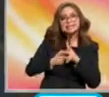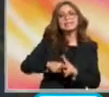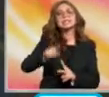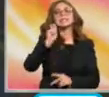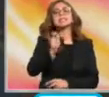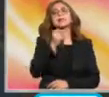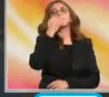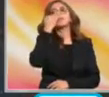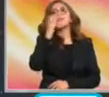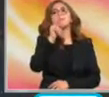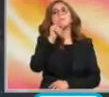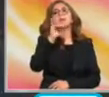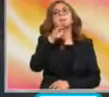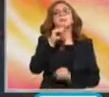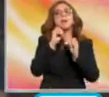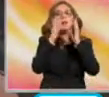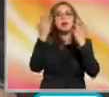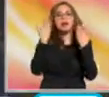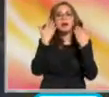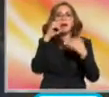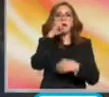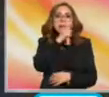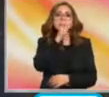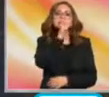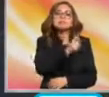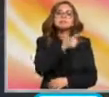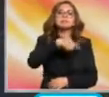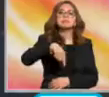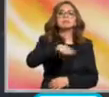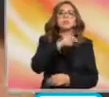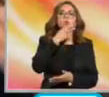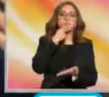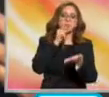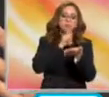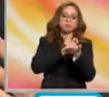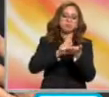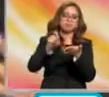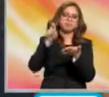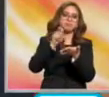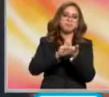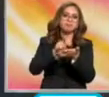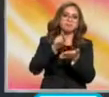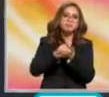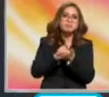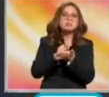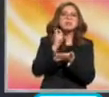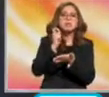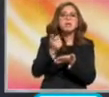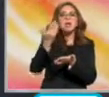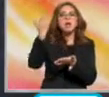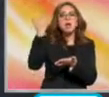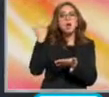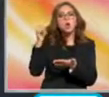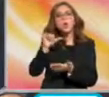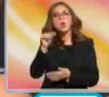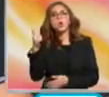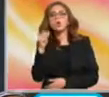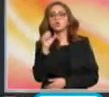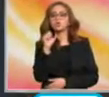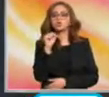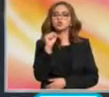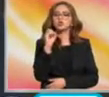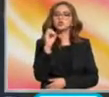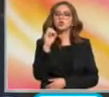motivos que llevaron a los músicos, en particular a Vivaldi, a escribir sobre un tema que fuera extramusical. Es decir, había sonatas, que quiere decir sonada,